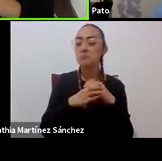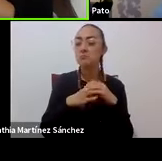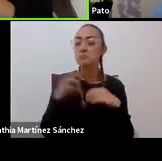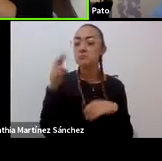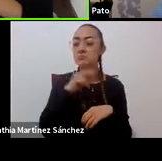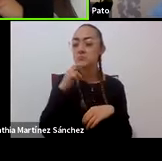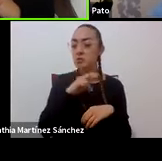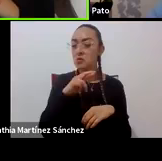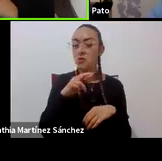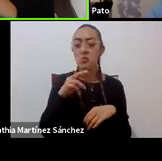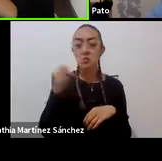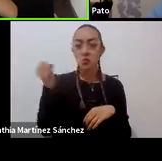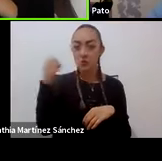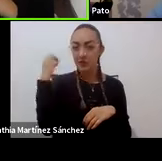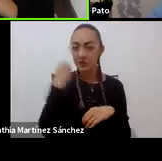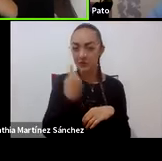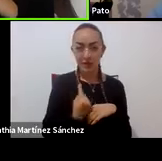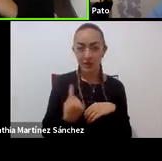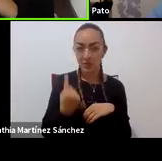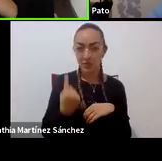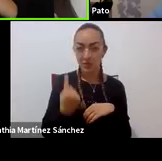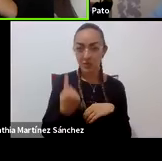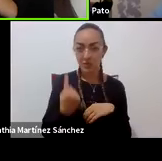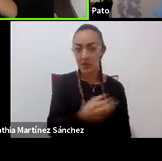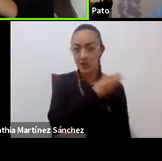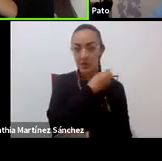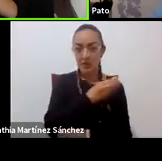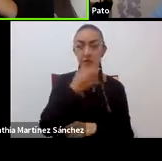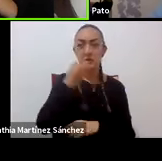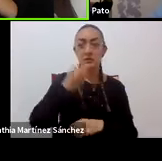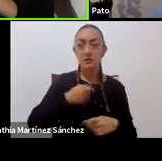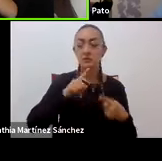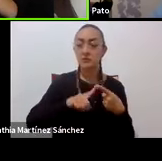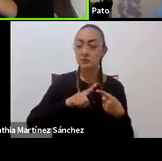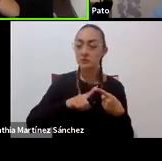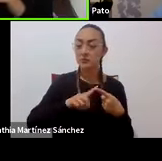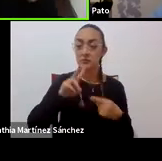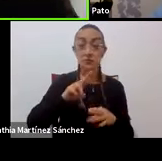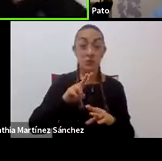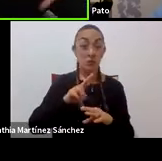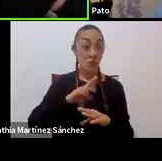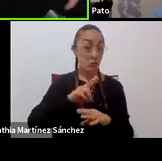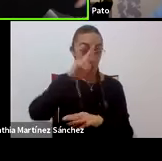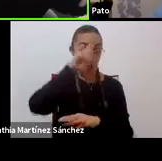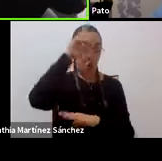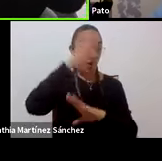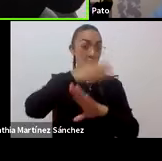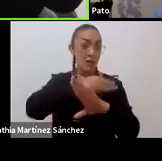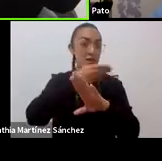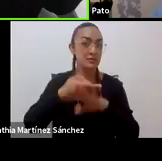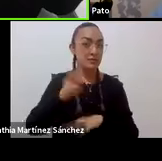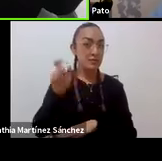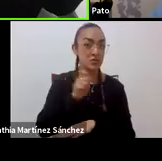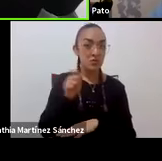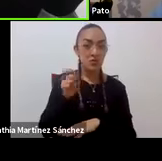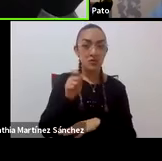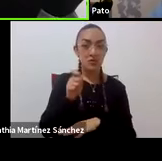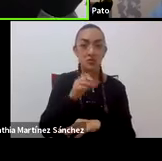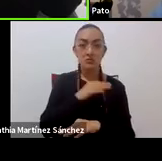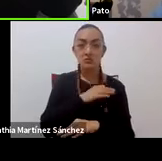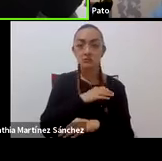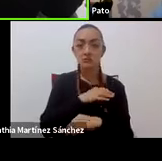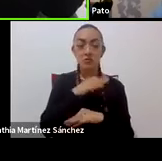charla 1 de la doctora Sheinbaum fue que cuando ella mencionó violencia en el noviazgo, se apagó la secundaria. No había